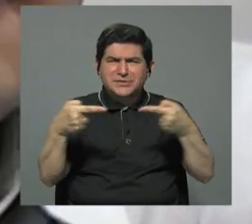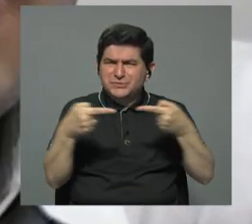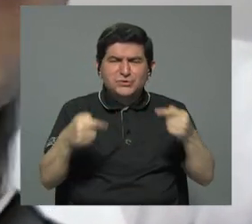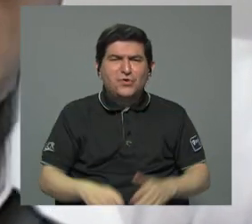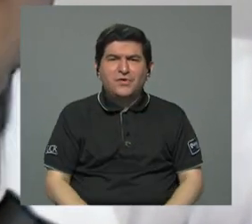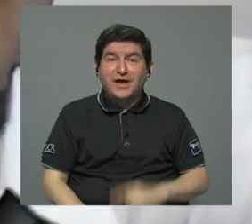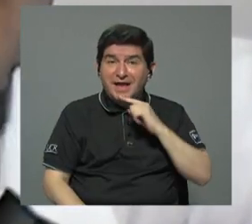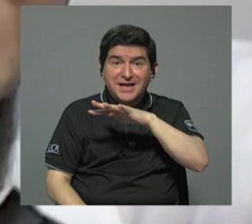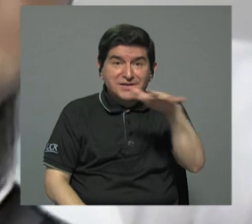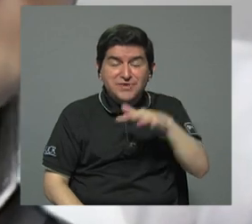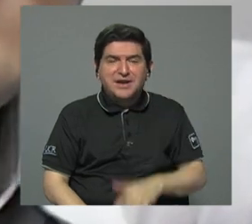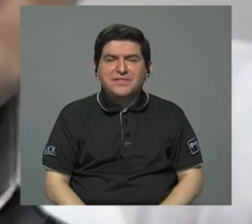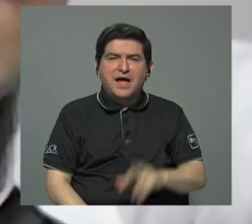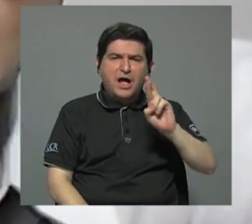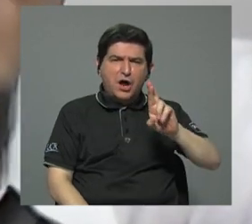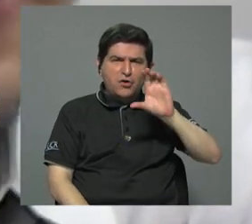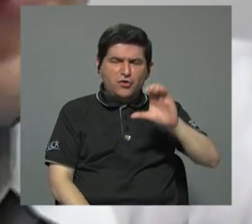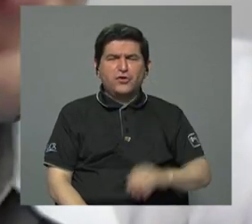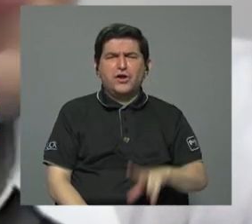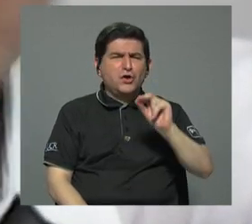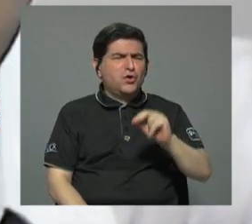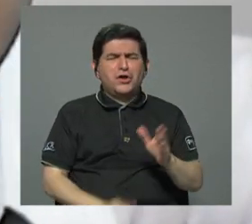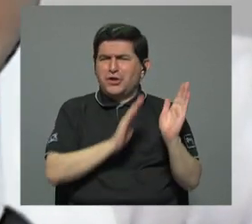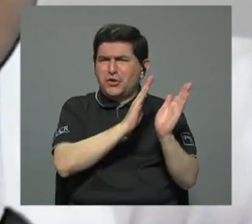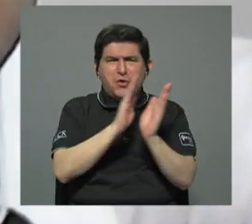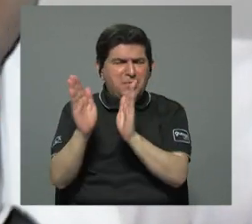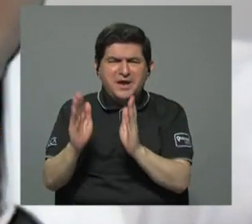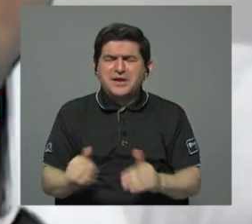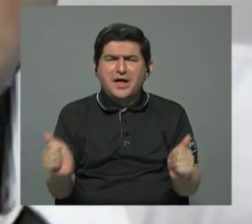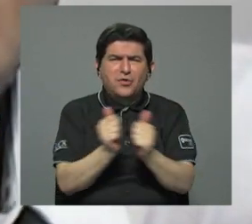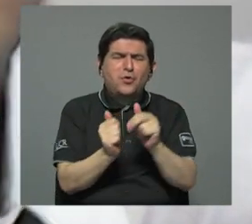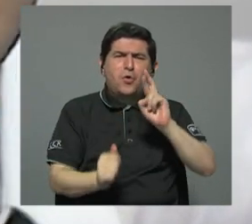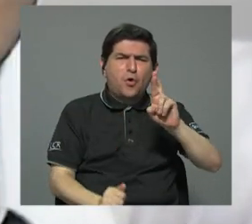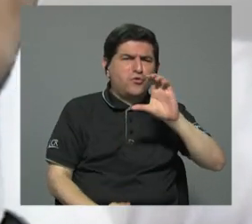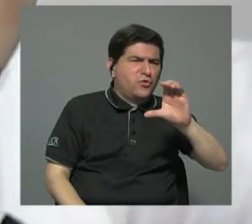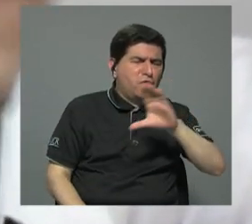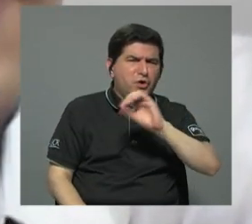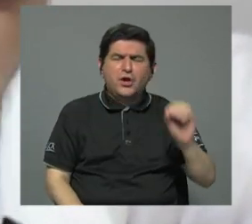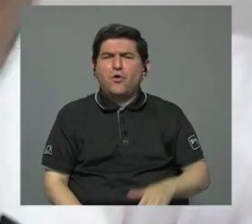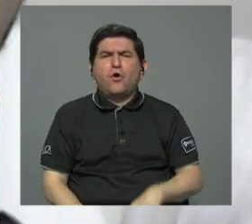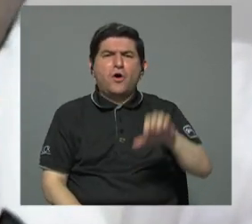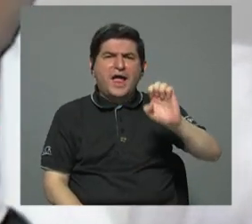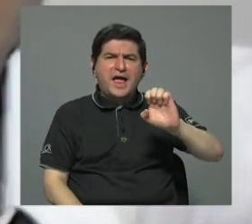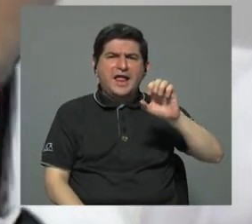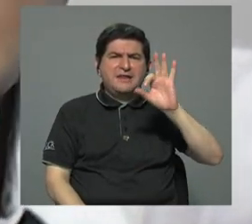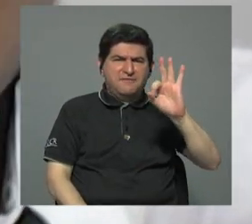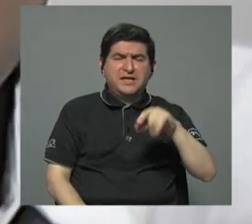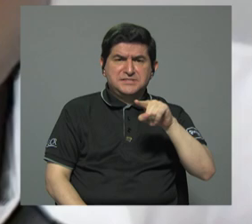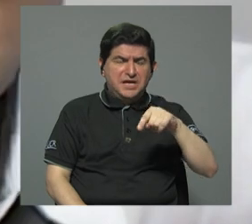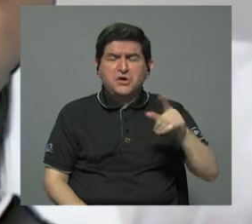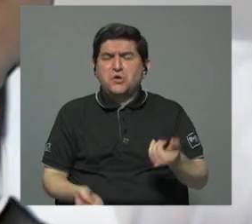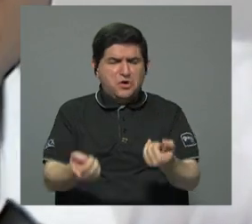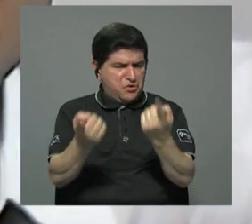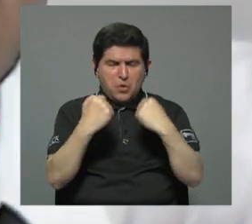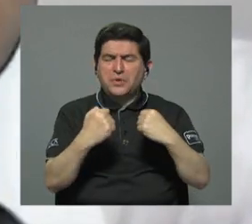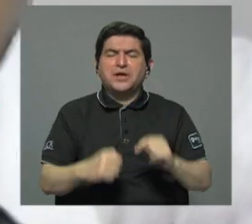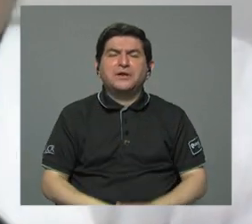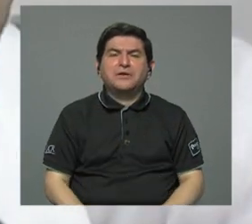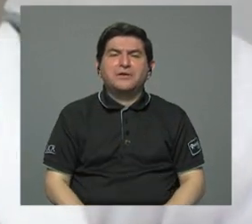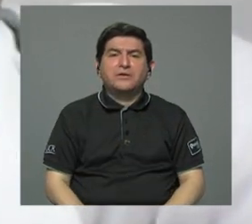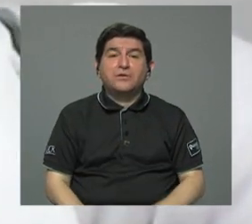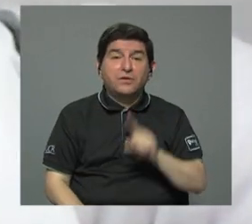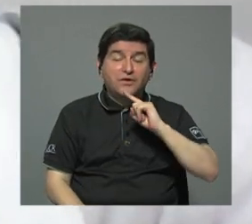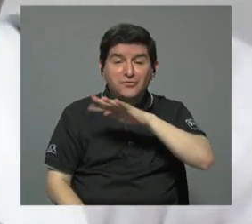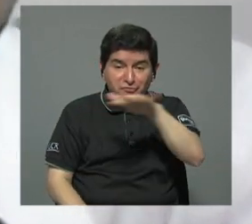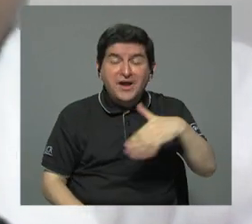y don Rodrigo Cubero, y aquí nadie está organizado, ni yo estoy organizado con Rodrigo Cubero, ni con Eli Pence, que no llegó hoy. O sea, sencillamente es que esto es una